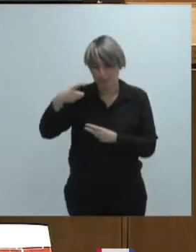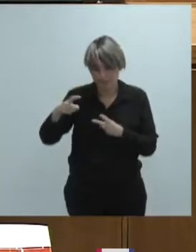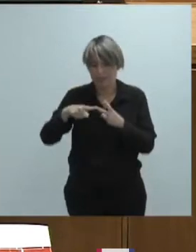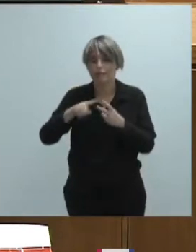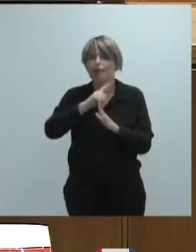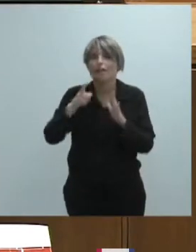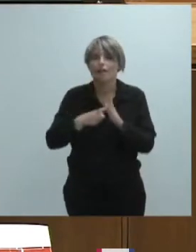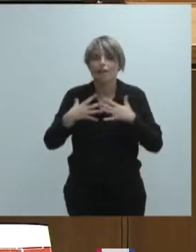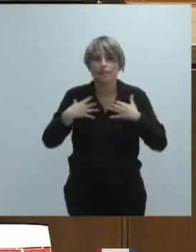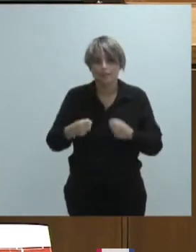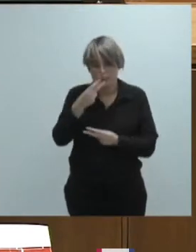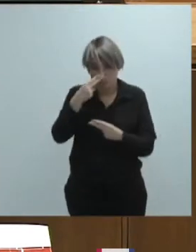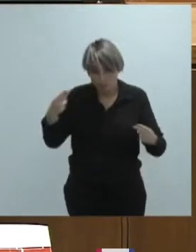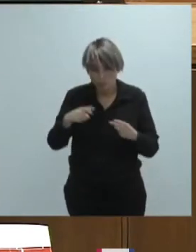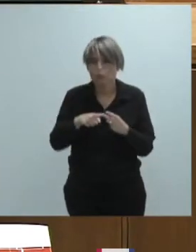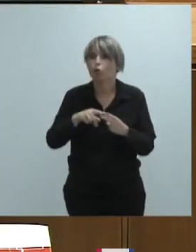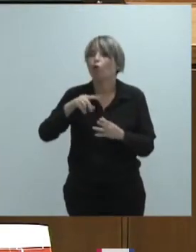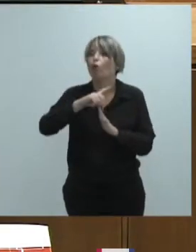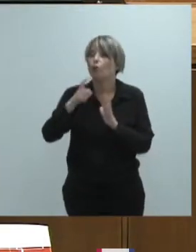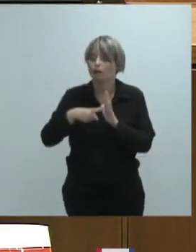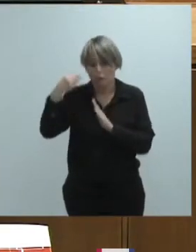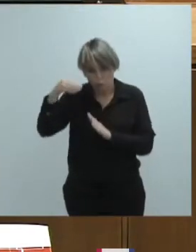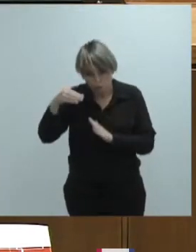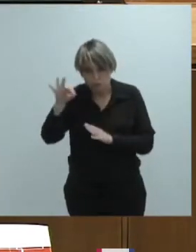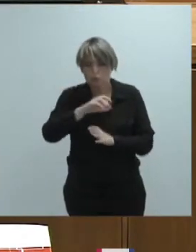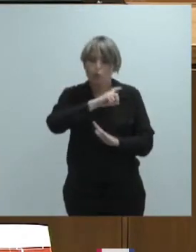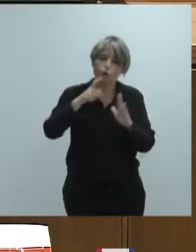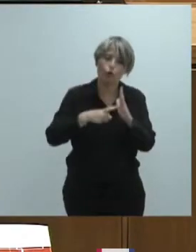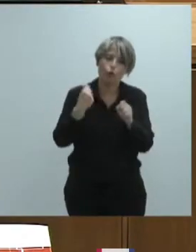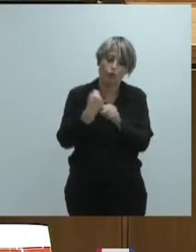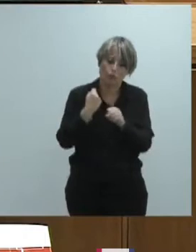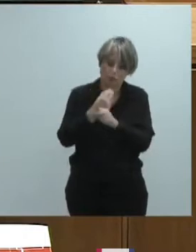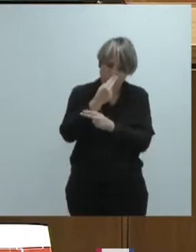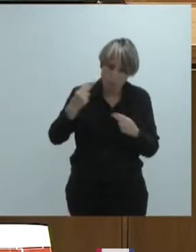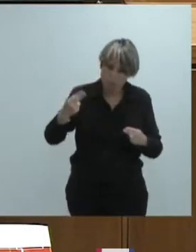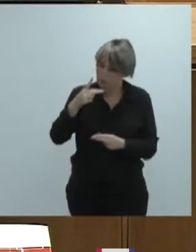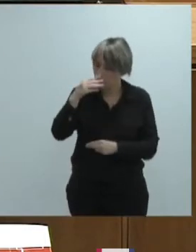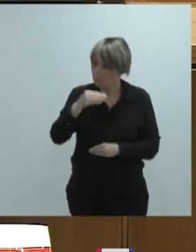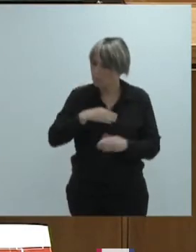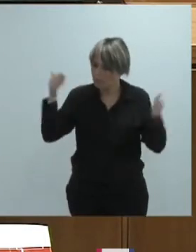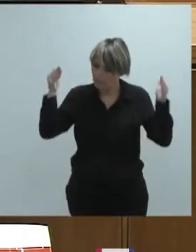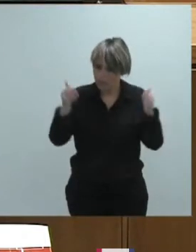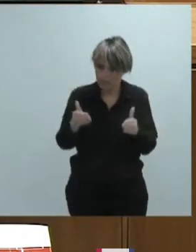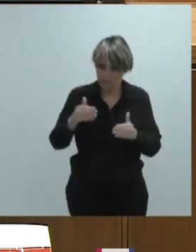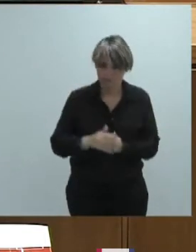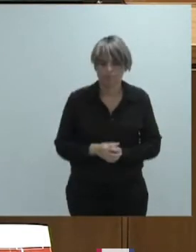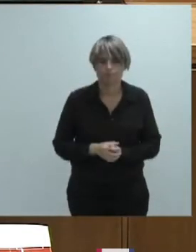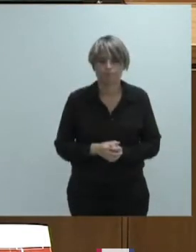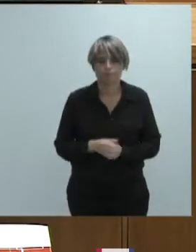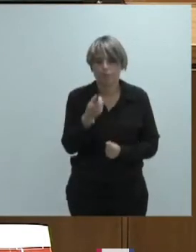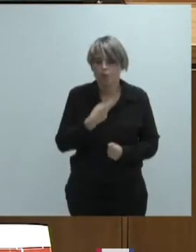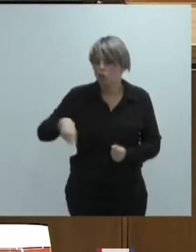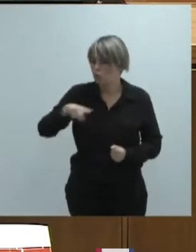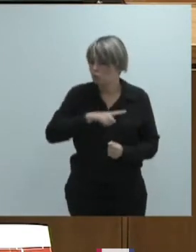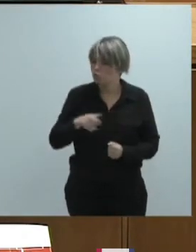osasun público harén de que ya quedó empleo público al el de la curia retraso a ver si tú te ve nieta berries esan de